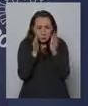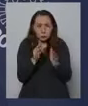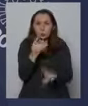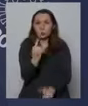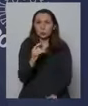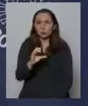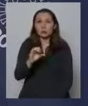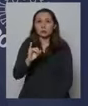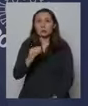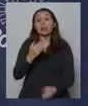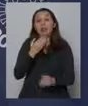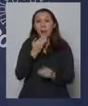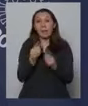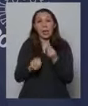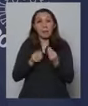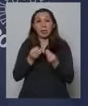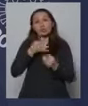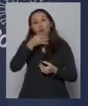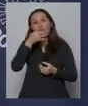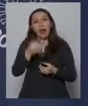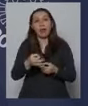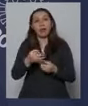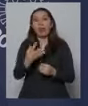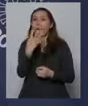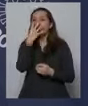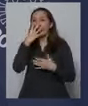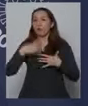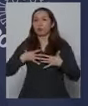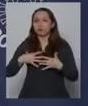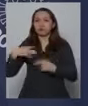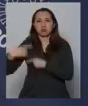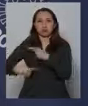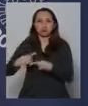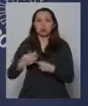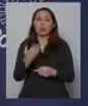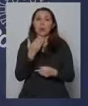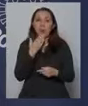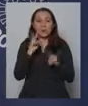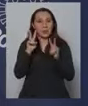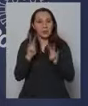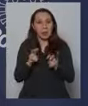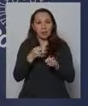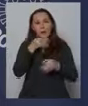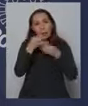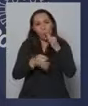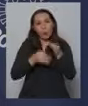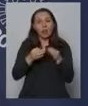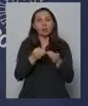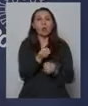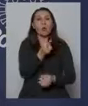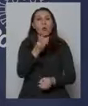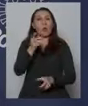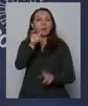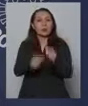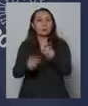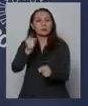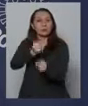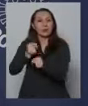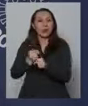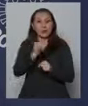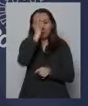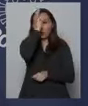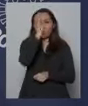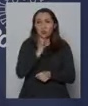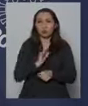referir también a la situación de ventiladores mecánicos, así como también de la cantidad de trabajadores de la